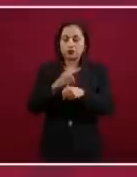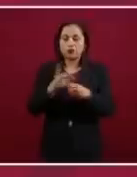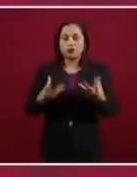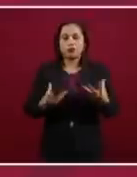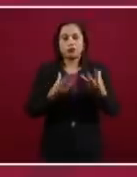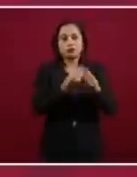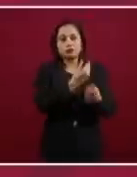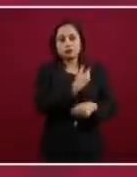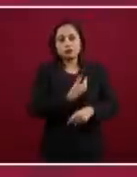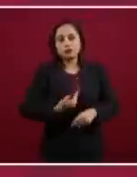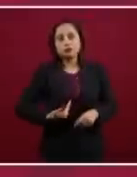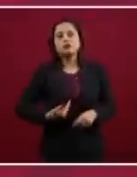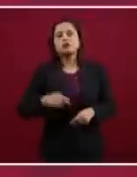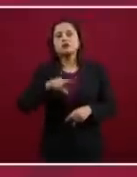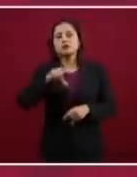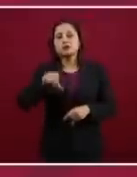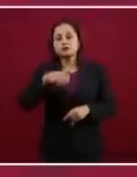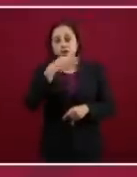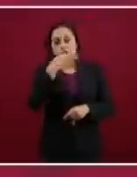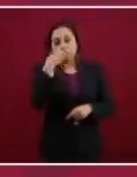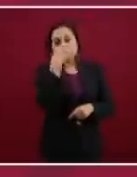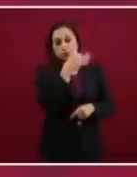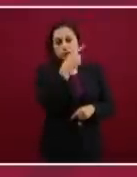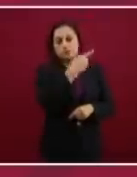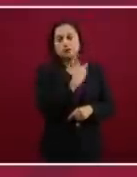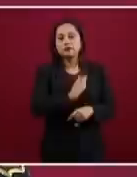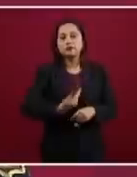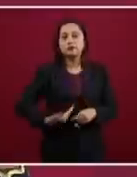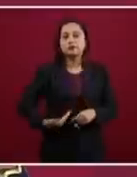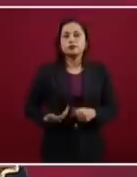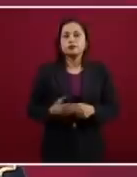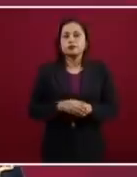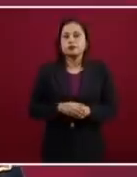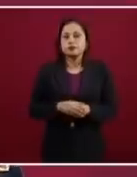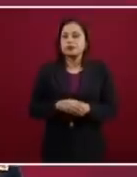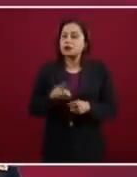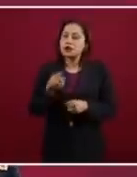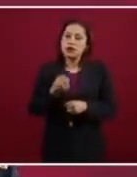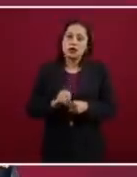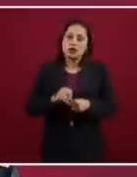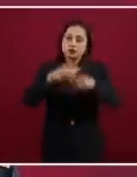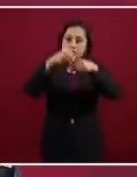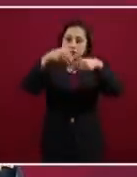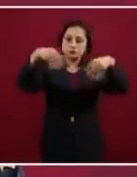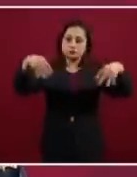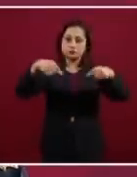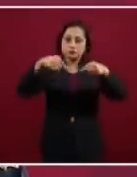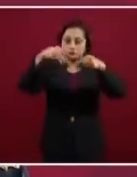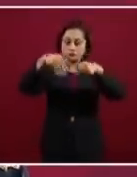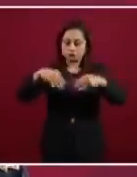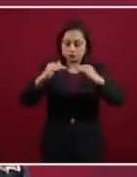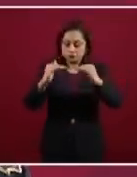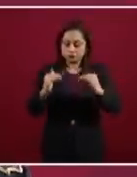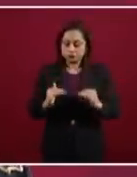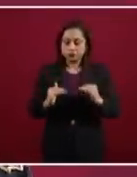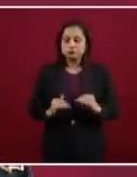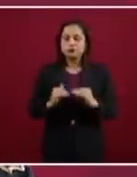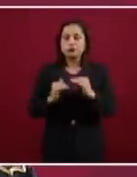hacer el conocimiento al señor paciente ese sería el conducto que tendría que haber llevado